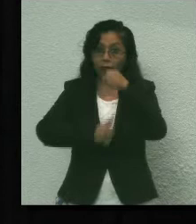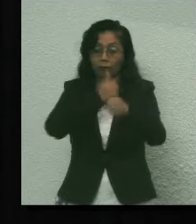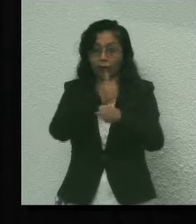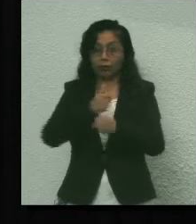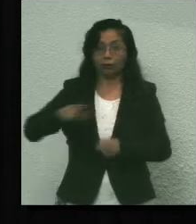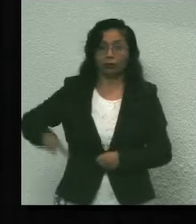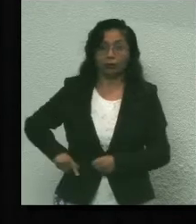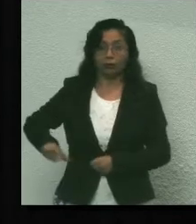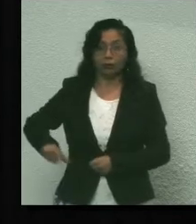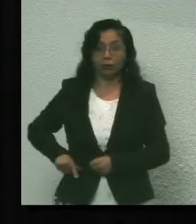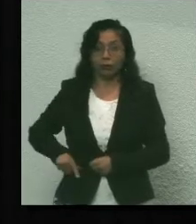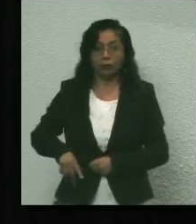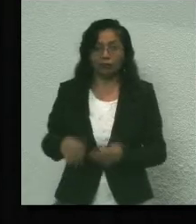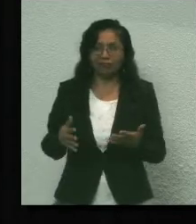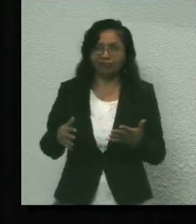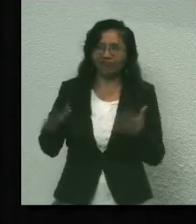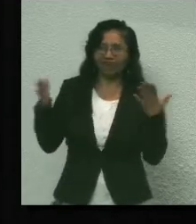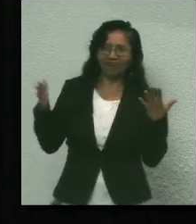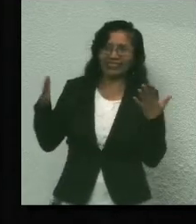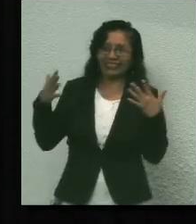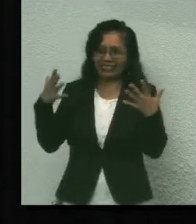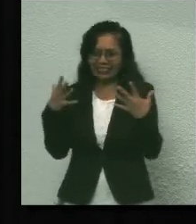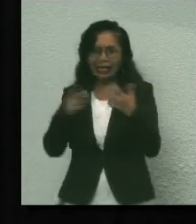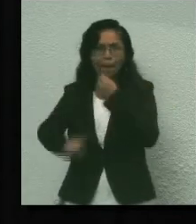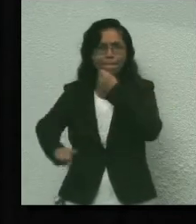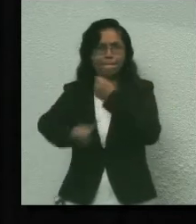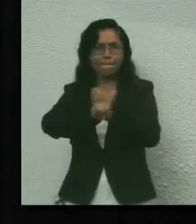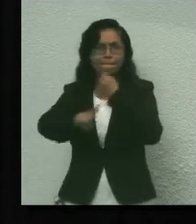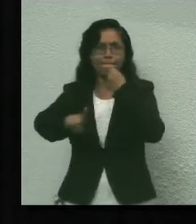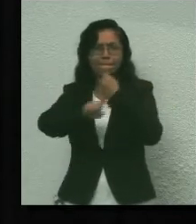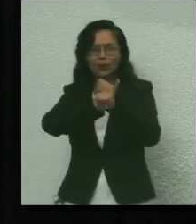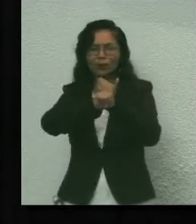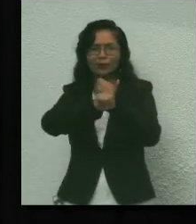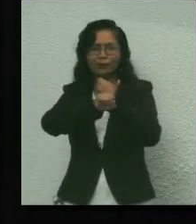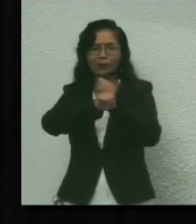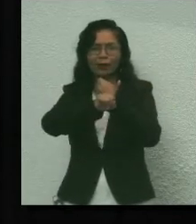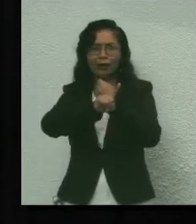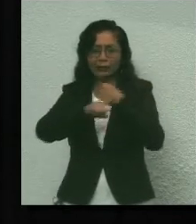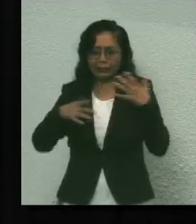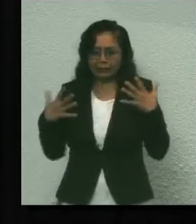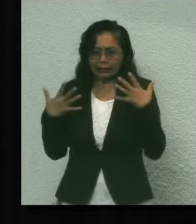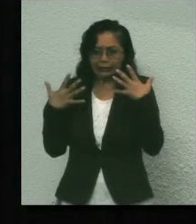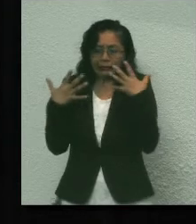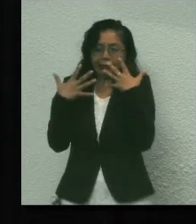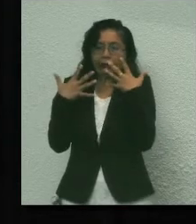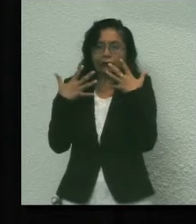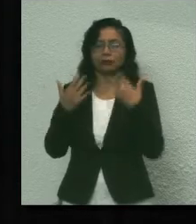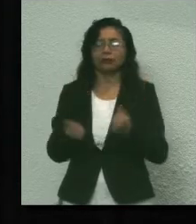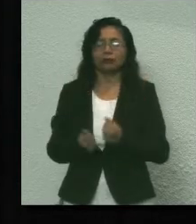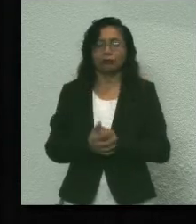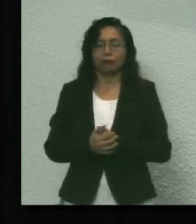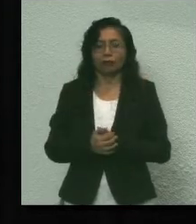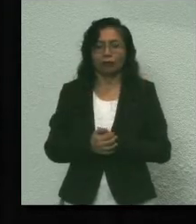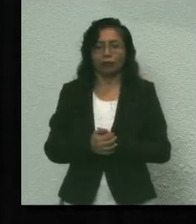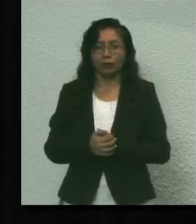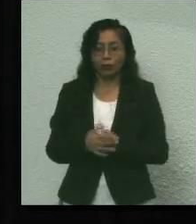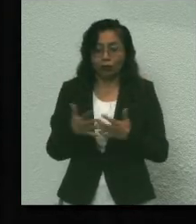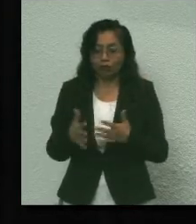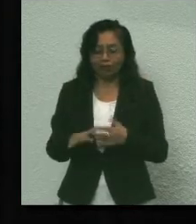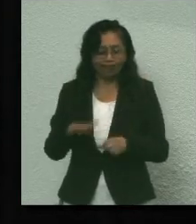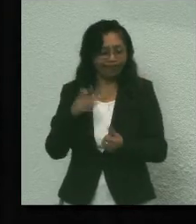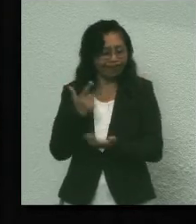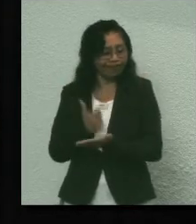realidad nos golpeó con una de las pruebas de gobernabilidad más demandantes